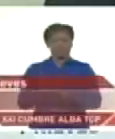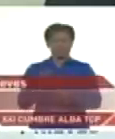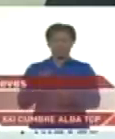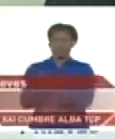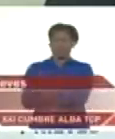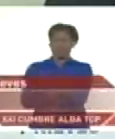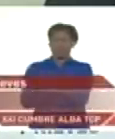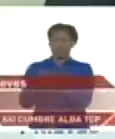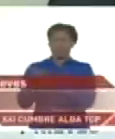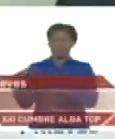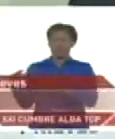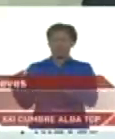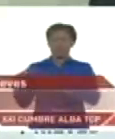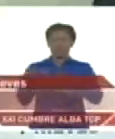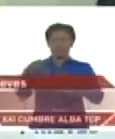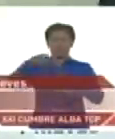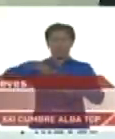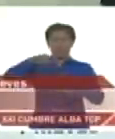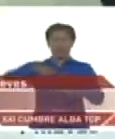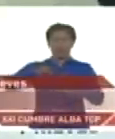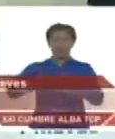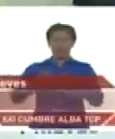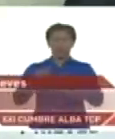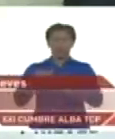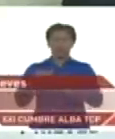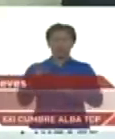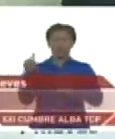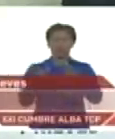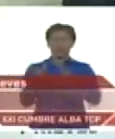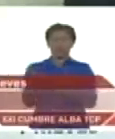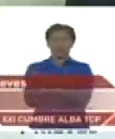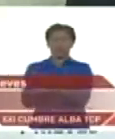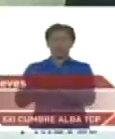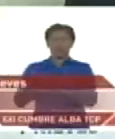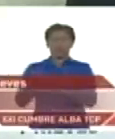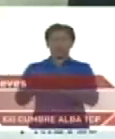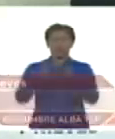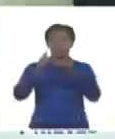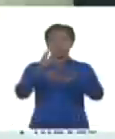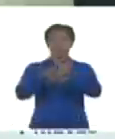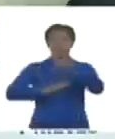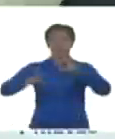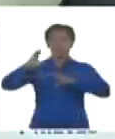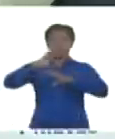delegación el participar en esta gran ocasión,